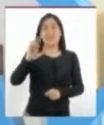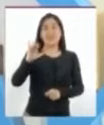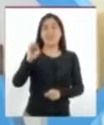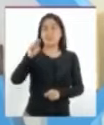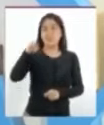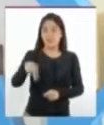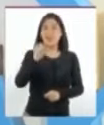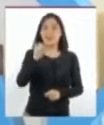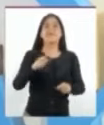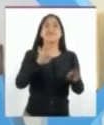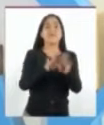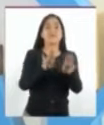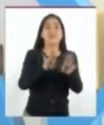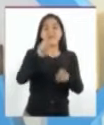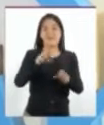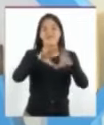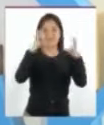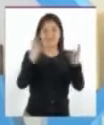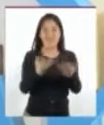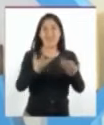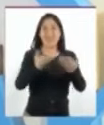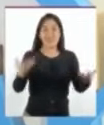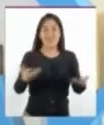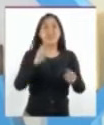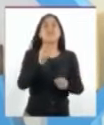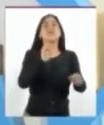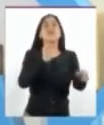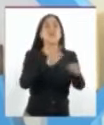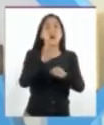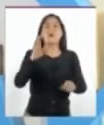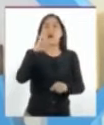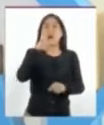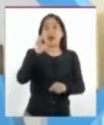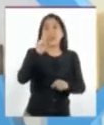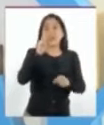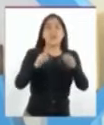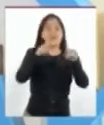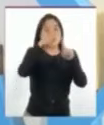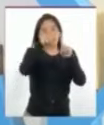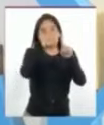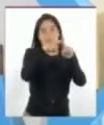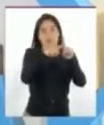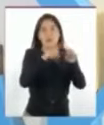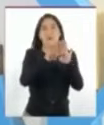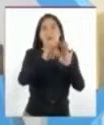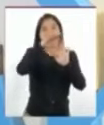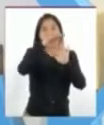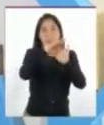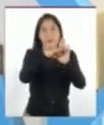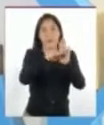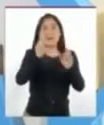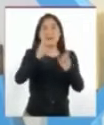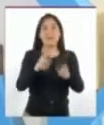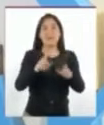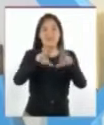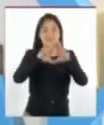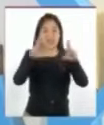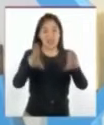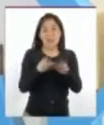Tierra. Las glaciaciones son periodos de baja temperatura global en las que se expande el hielo en